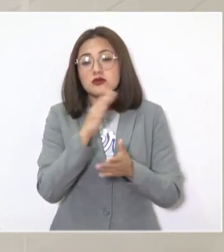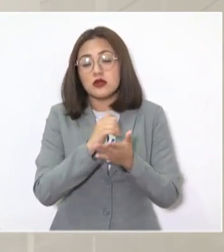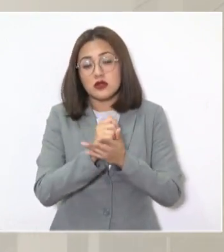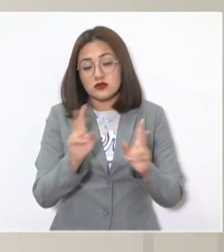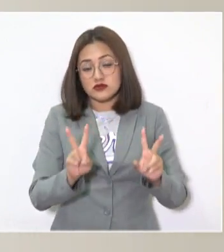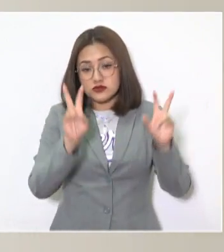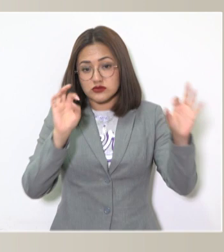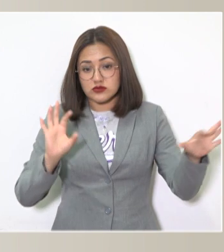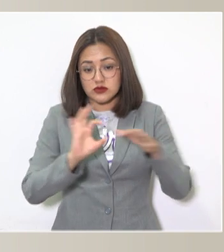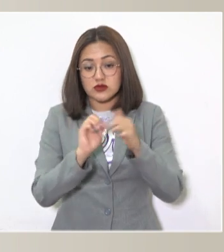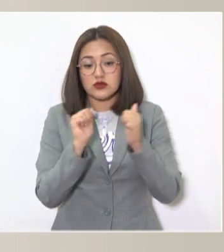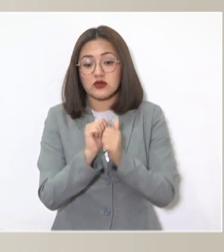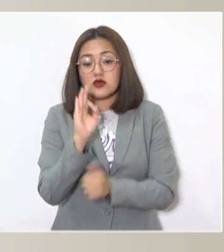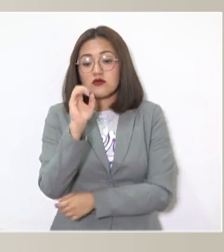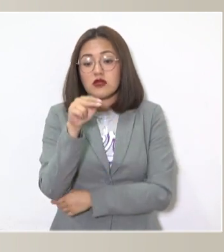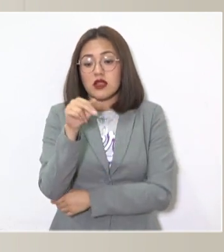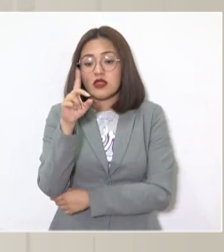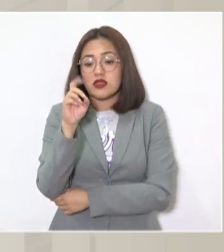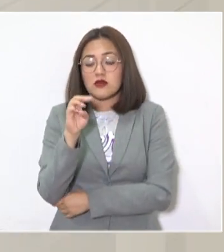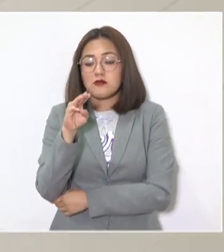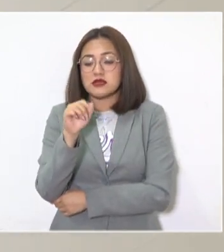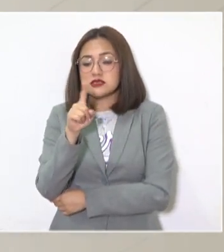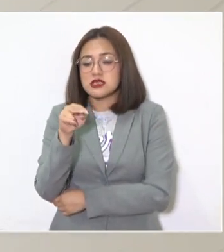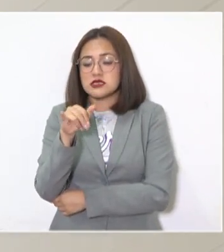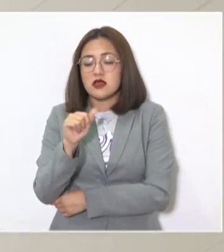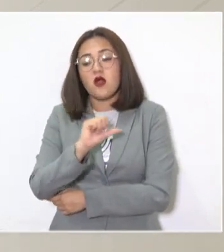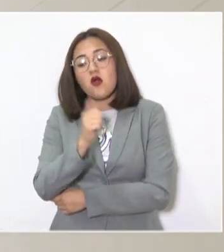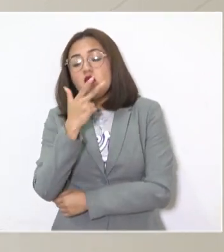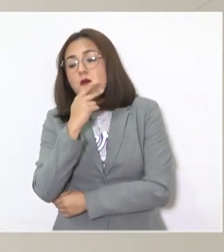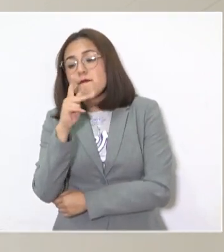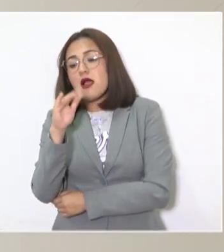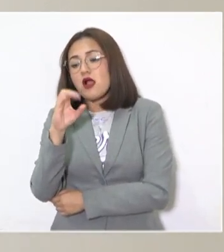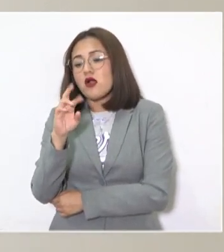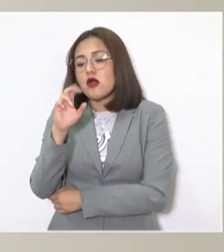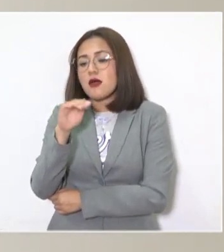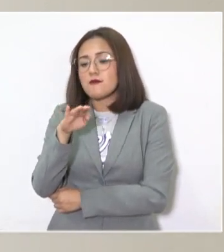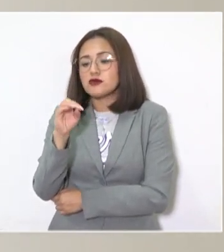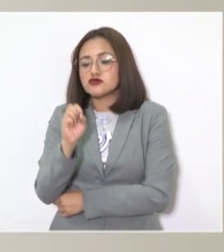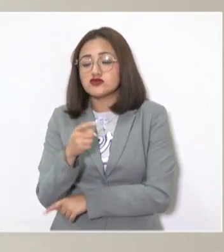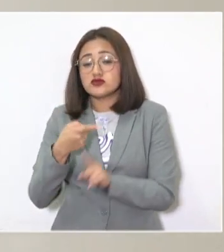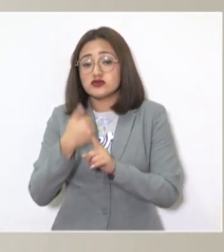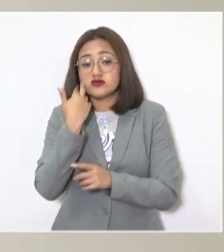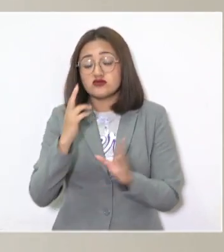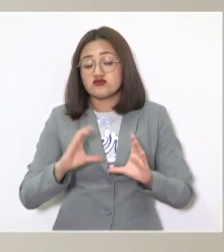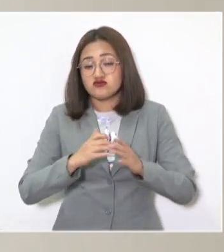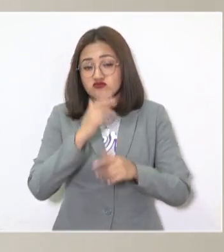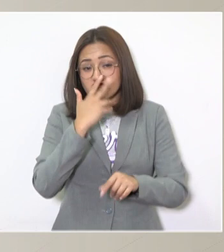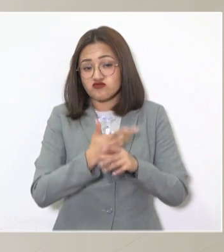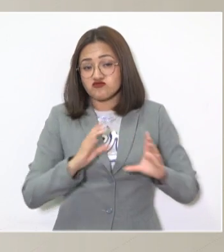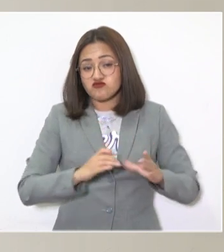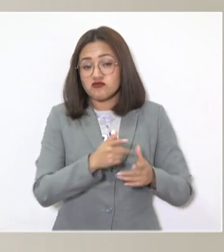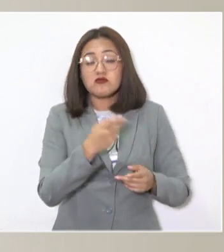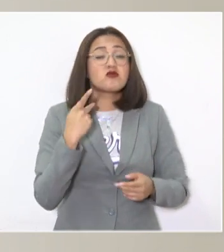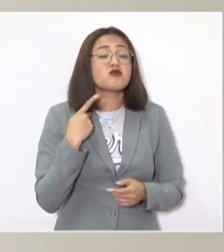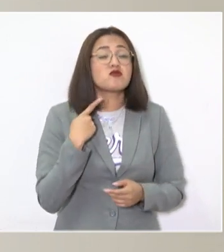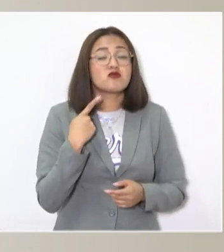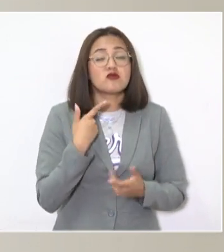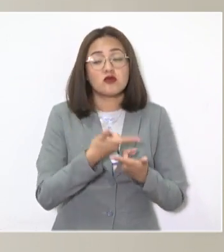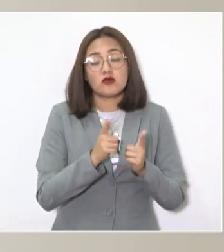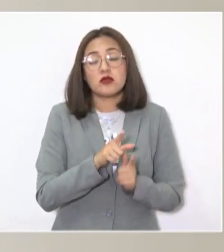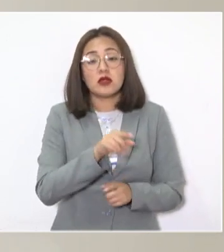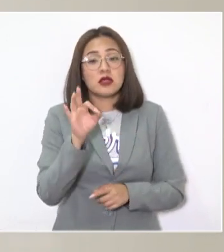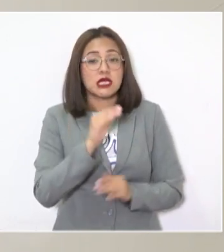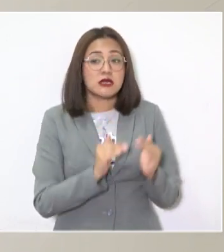lo que Fernando Manzanilla y Paco Ramos pretenden hacerse del control de ese partido y promover las aspiraciones del